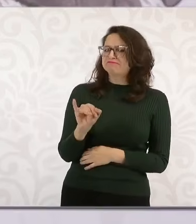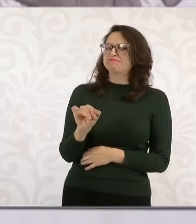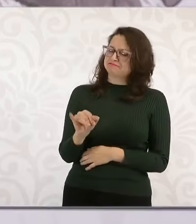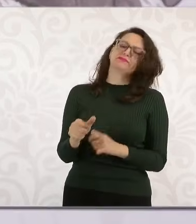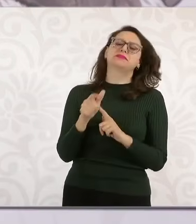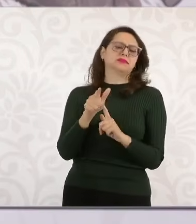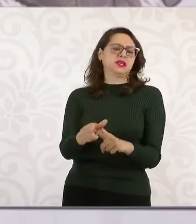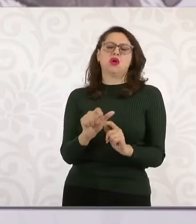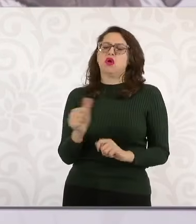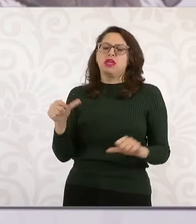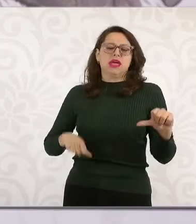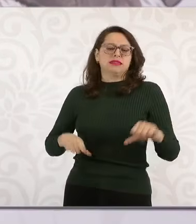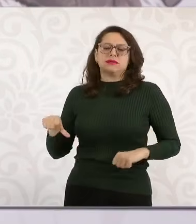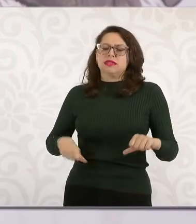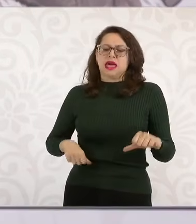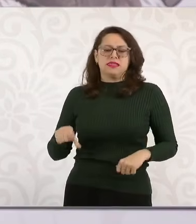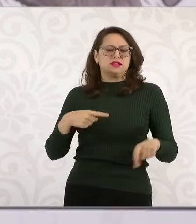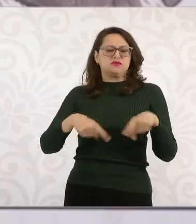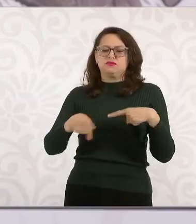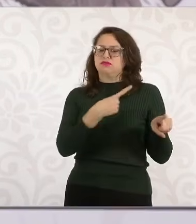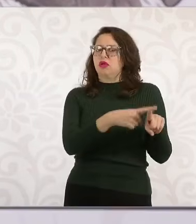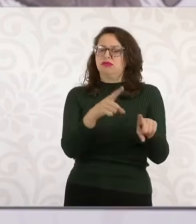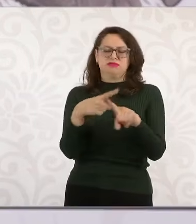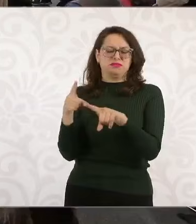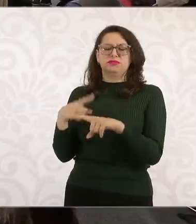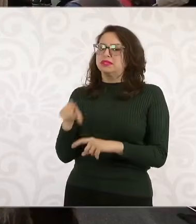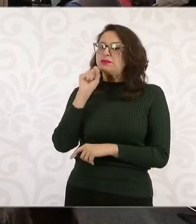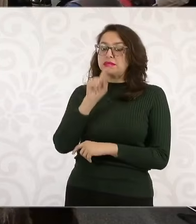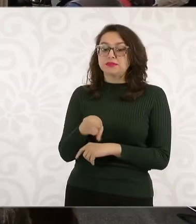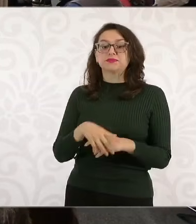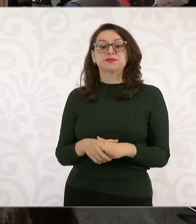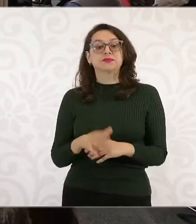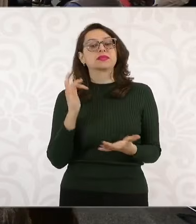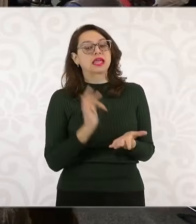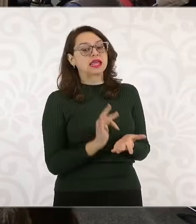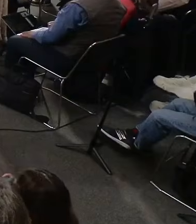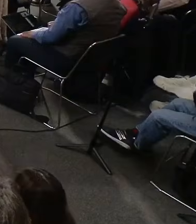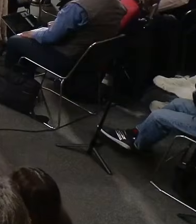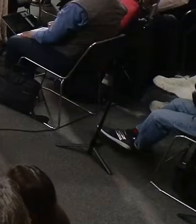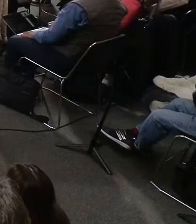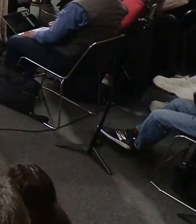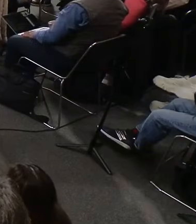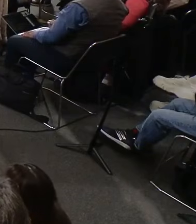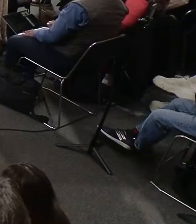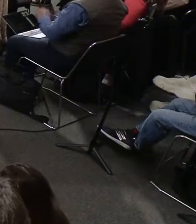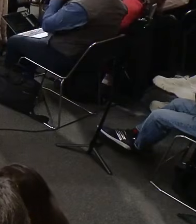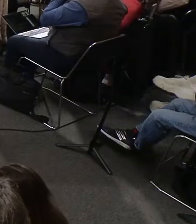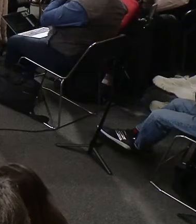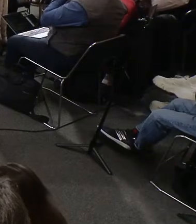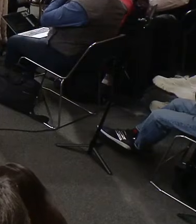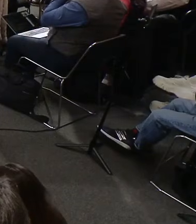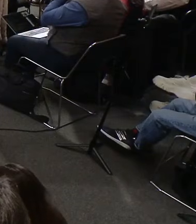otras actividades. De fútbol o de otras actividades. Gracias. La Secretaría de Relaciones Exteriores